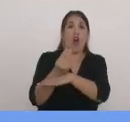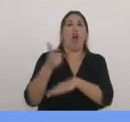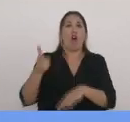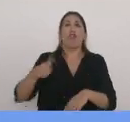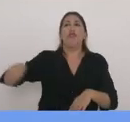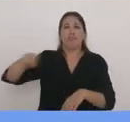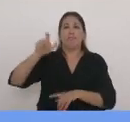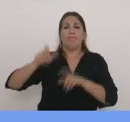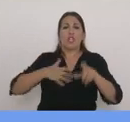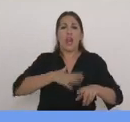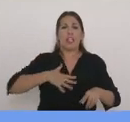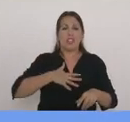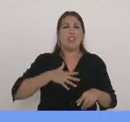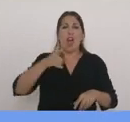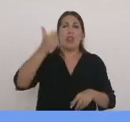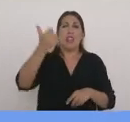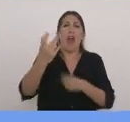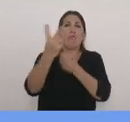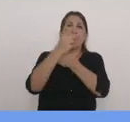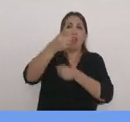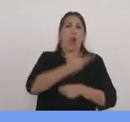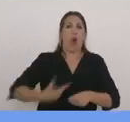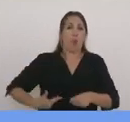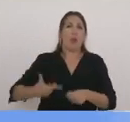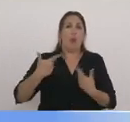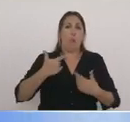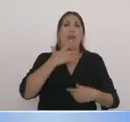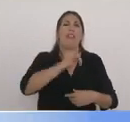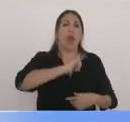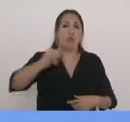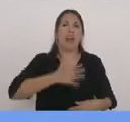podían denunciar. ¿Por qué no está mi cuñada?